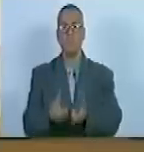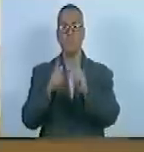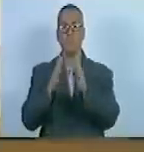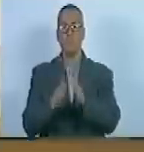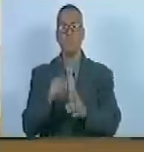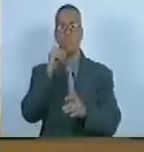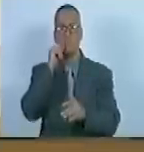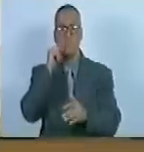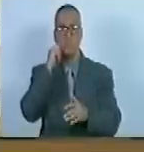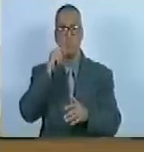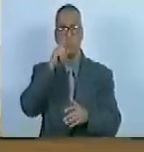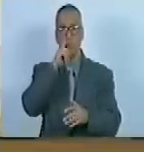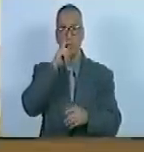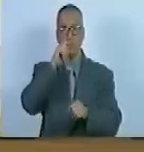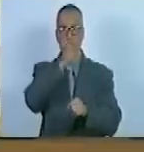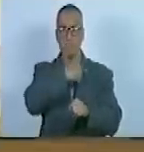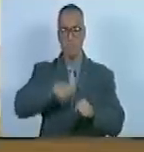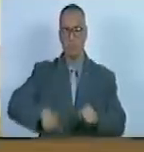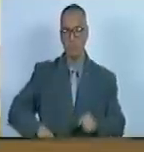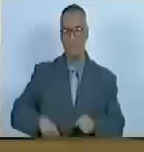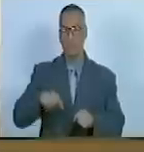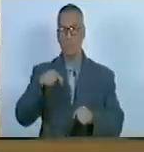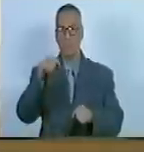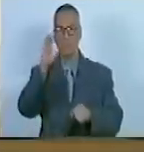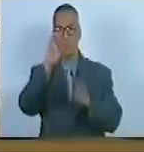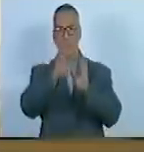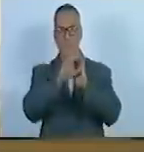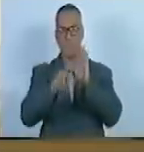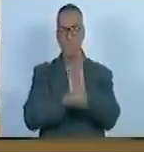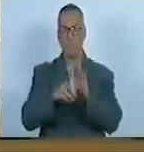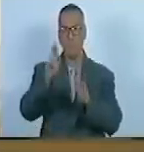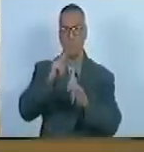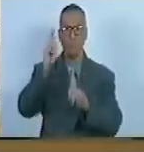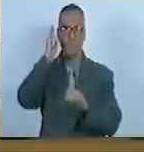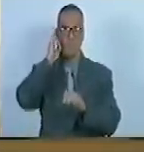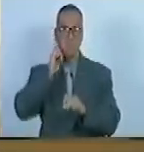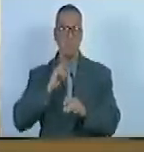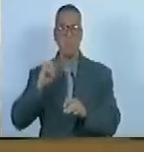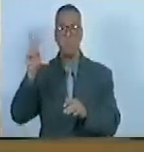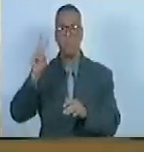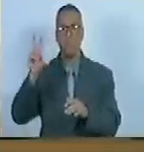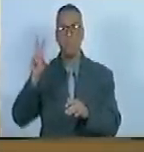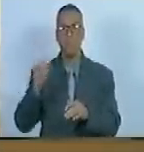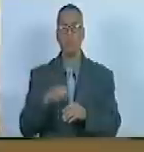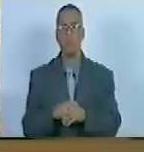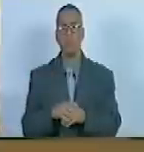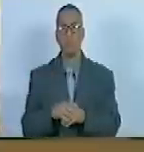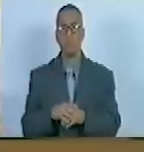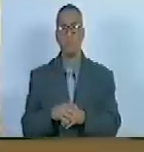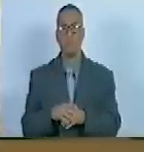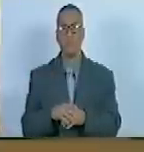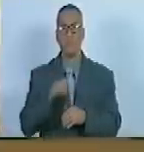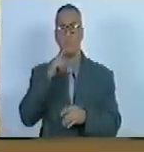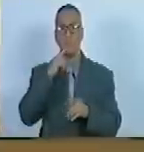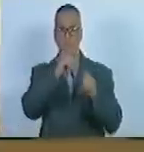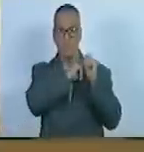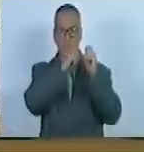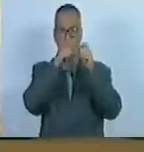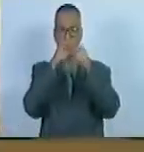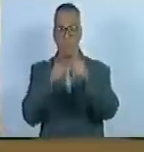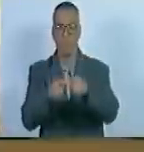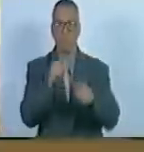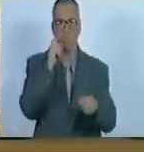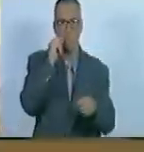al ciudadano Nicolás Maduro Moros, presidente constitucional de la República Bolivariana de Venezuela, para designar